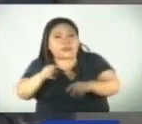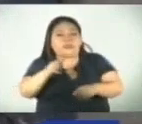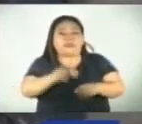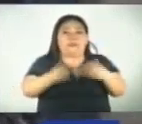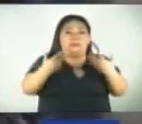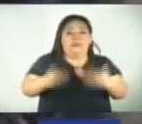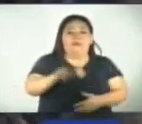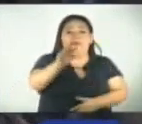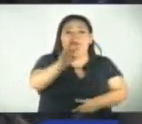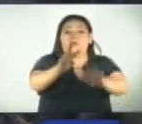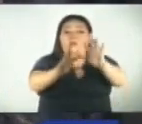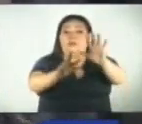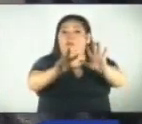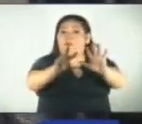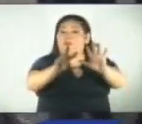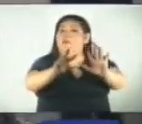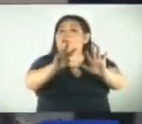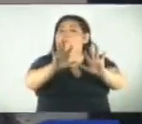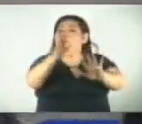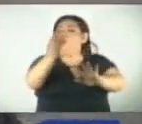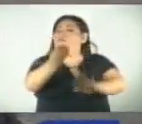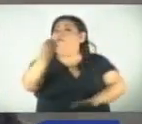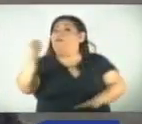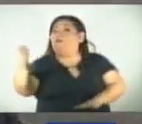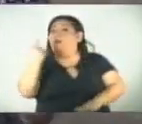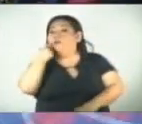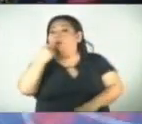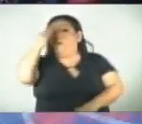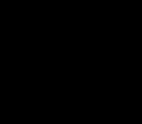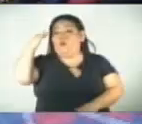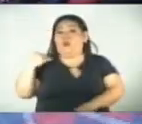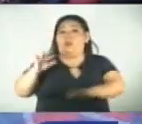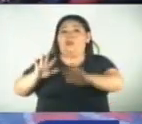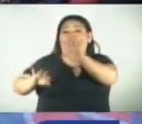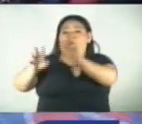275 días de muestra, 19 mujeres fueron blancos de agresiones todos los días.